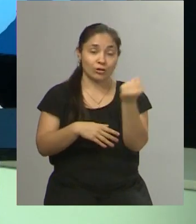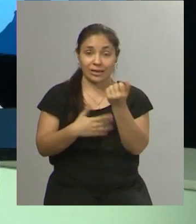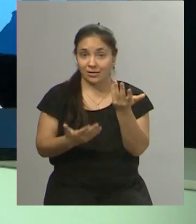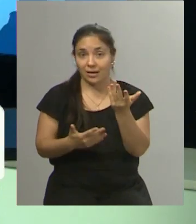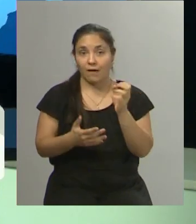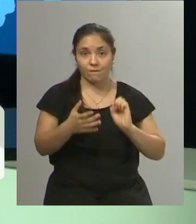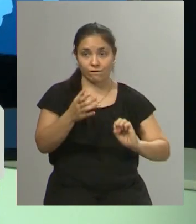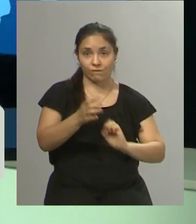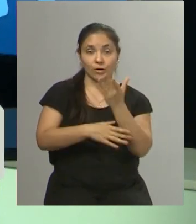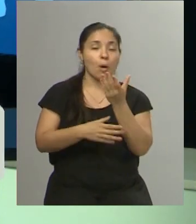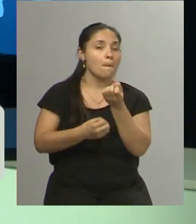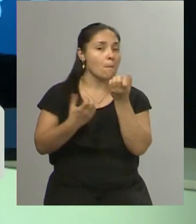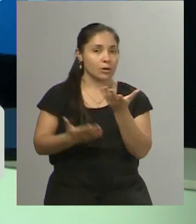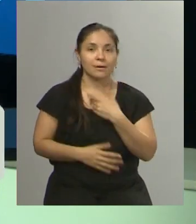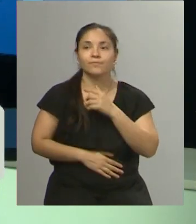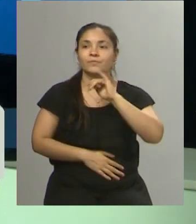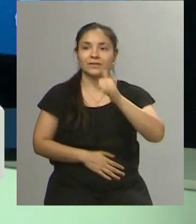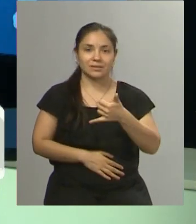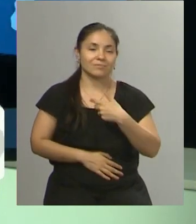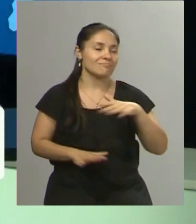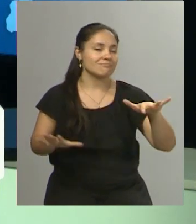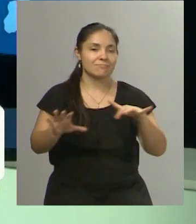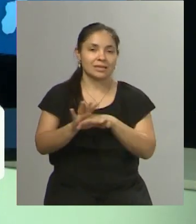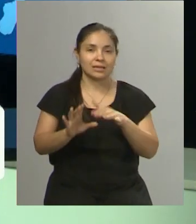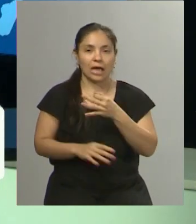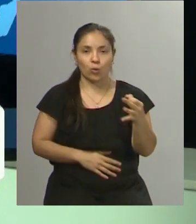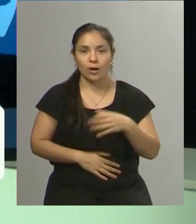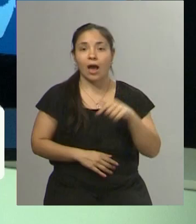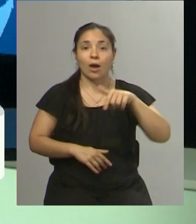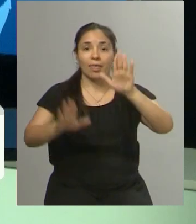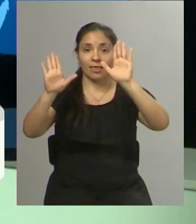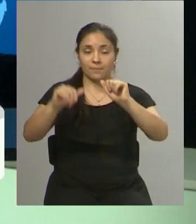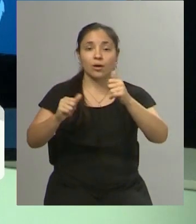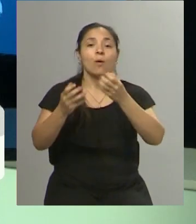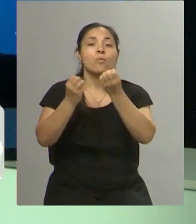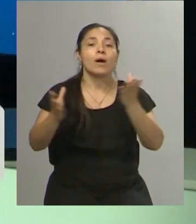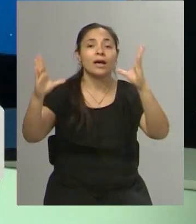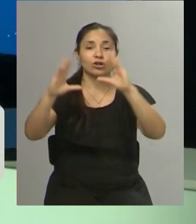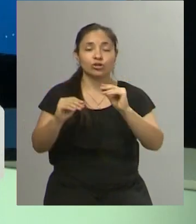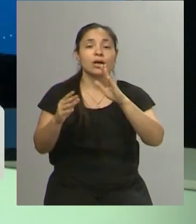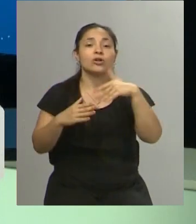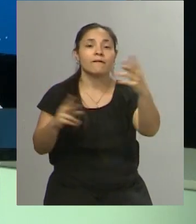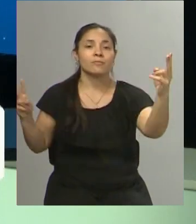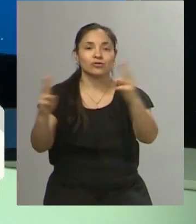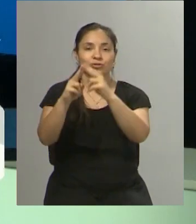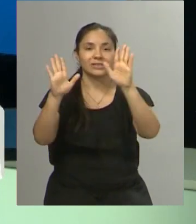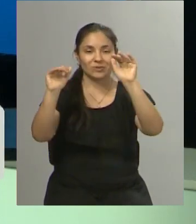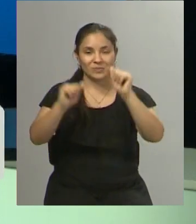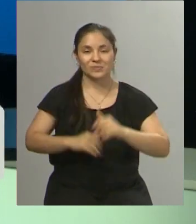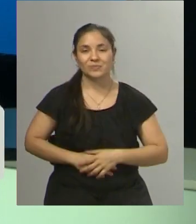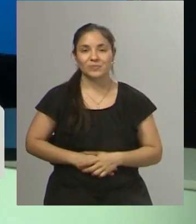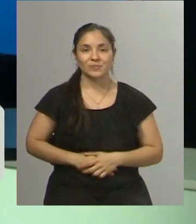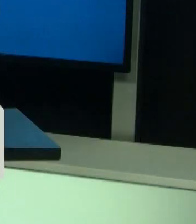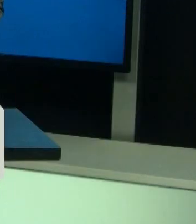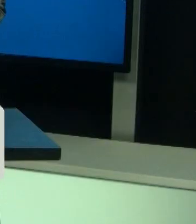apenas fue fundado en el 91, ¿no? Tal cual. Bueno, con esto nos despedimos. Les deseamos a ustedes que tengan muy buenas noches y será hasta la próxima. Hasta luego.